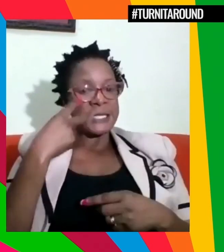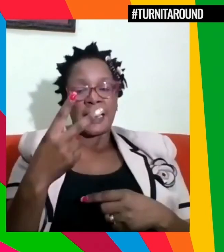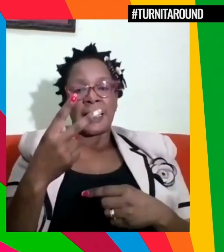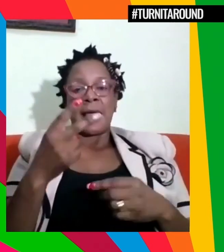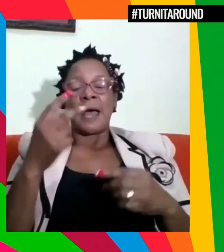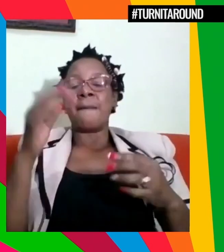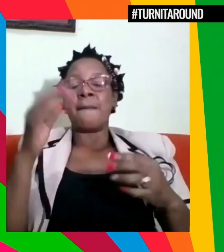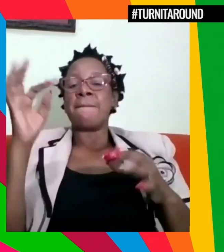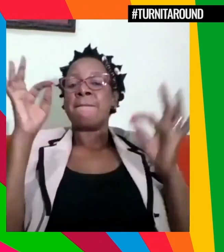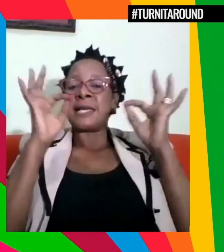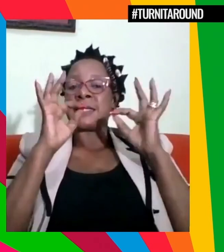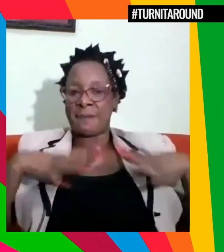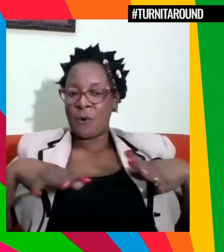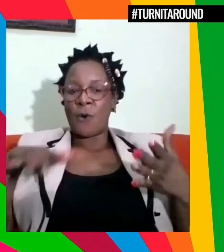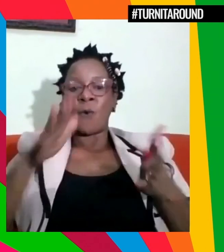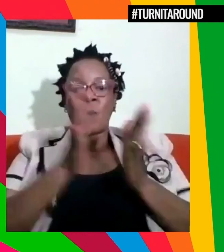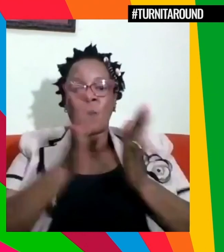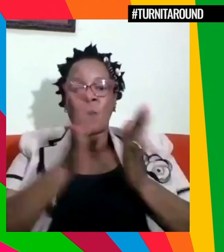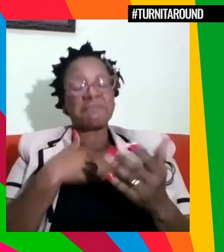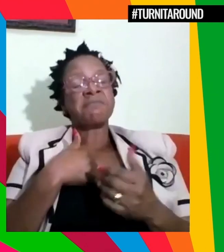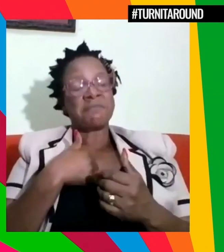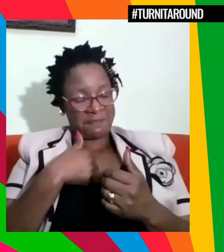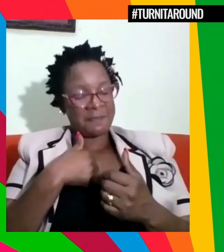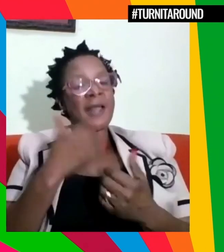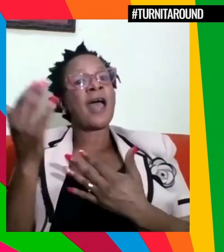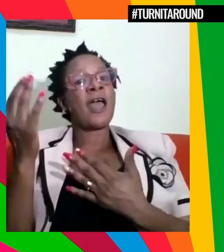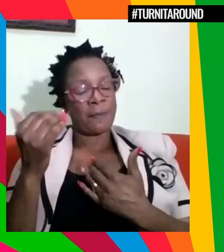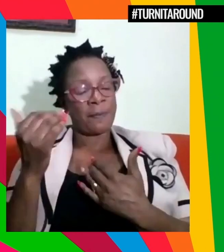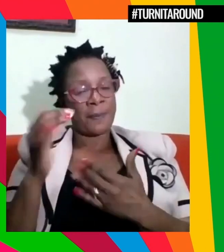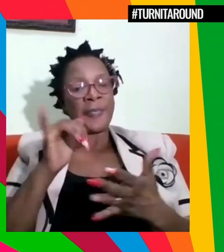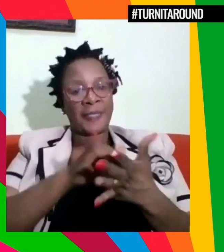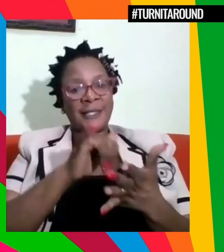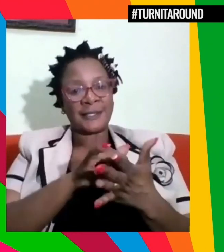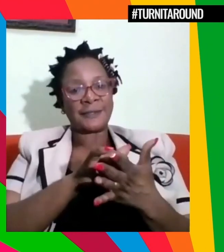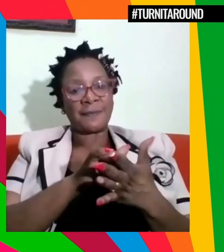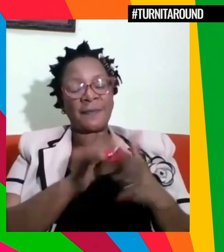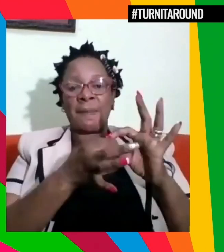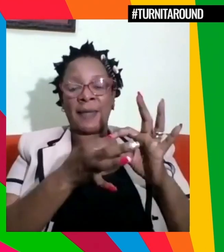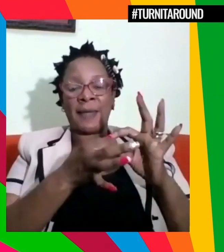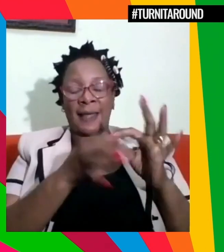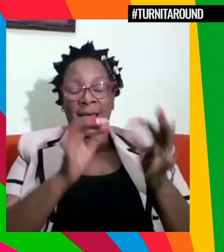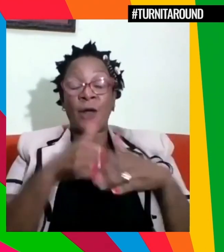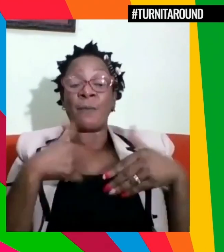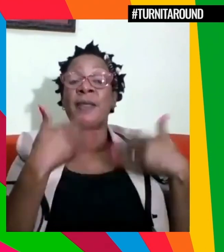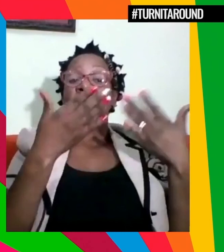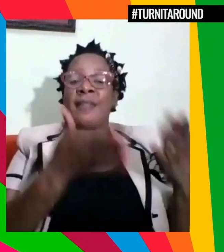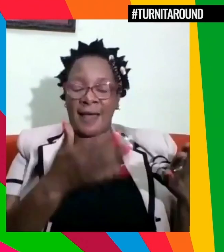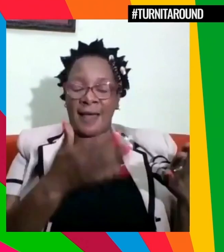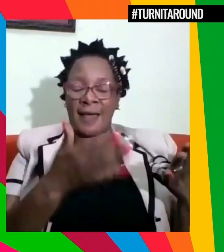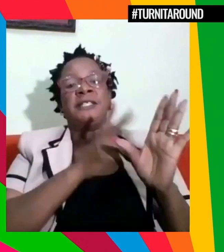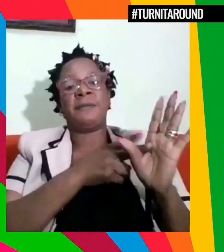alrededor que hace cosas tan increíbles. Y sí, espero que se celebren los Juegos Olímpicos y yo pueda estar